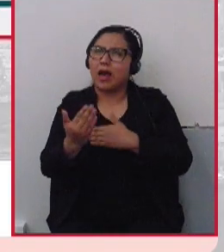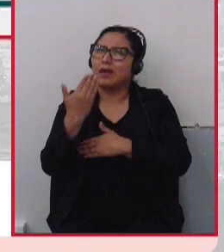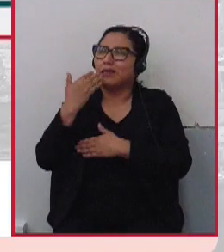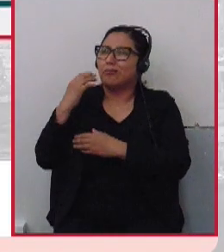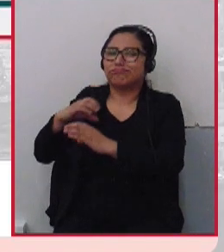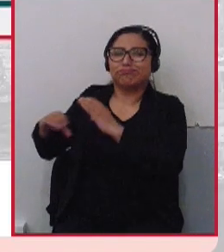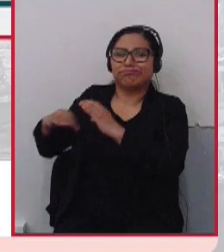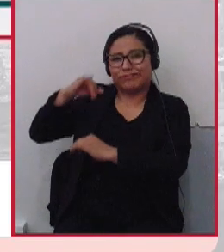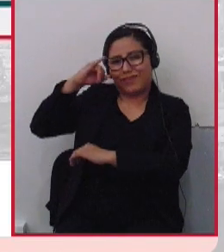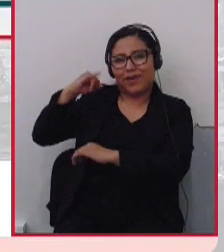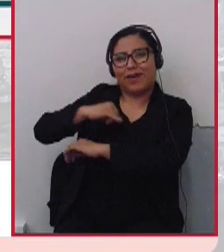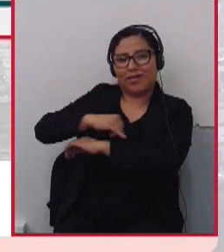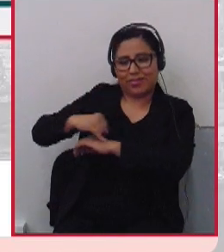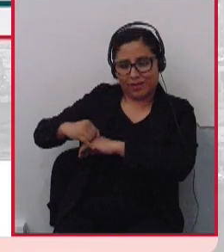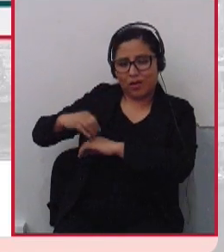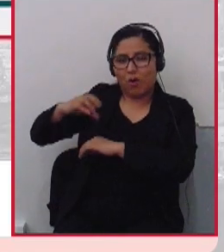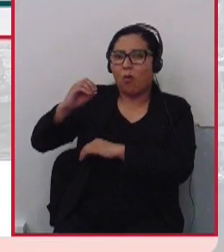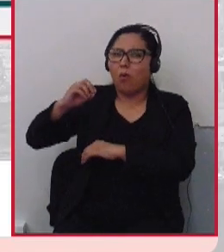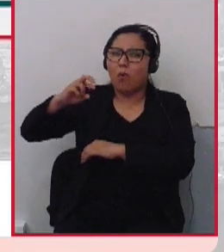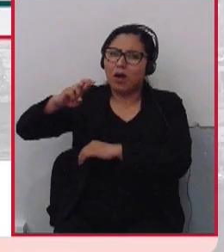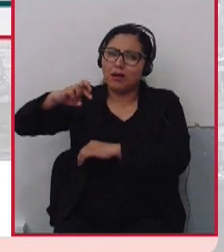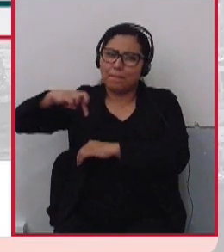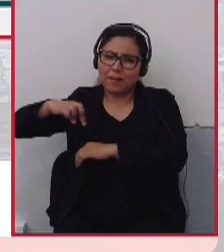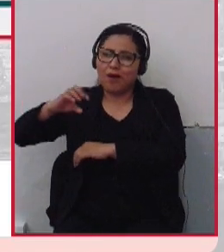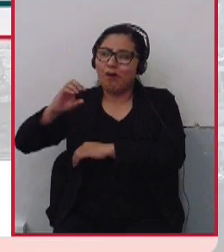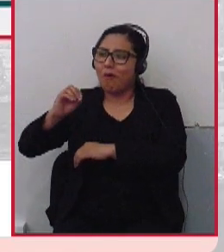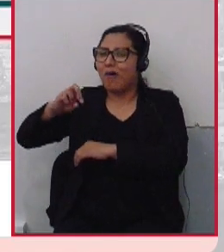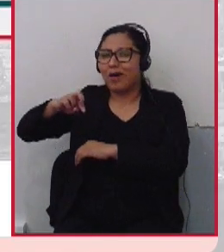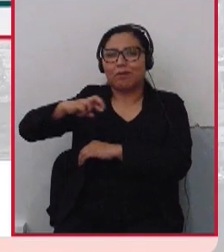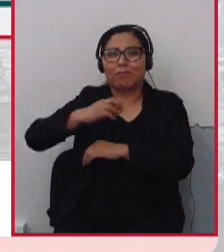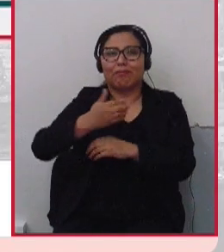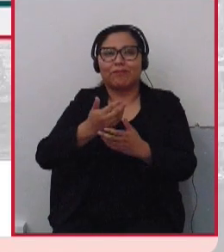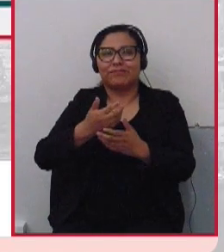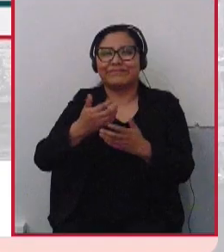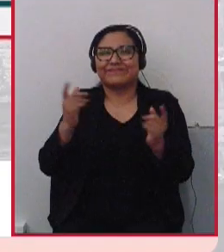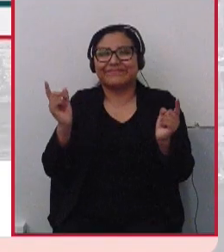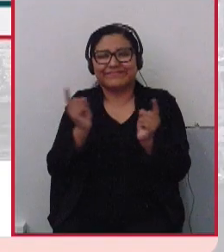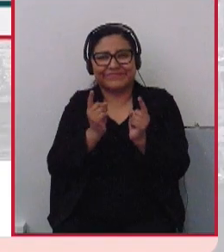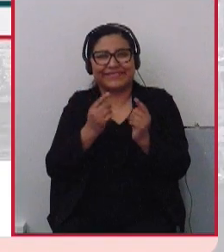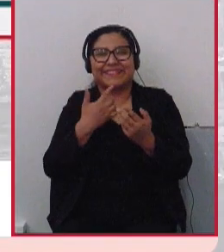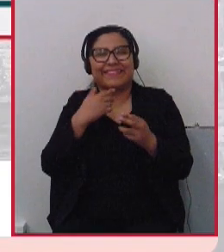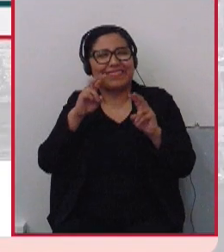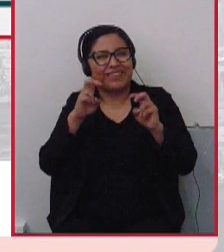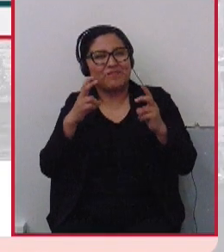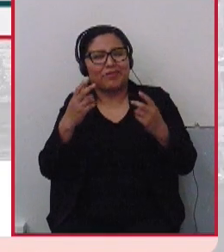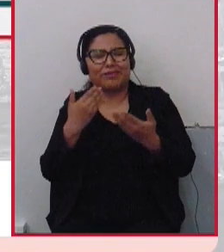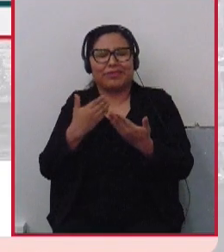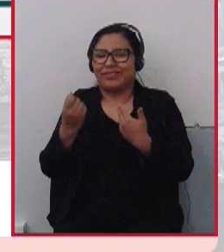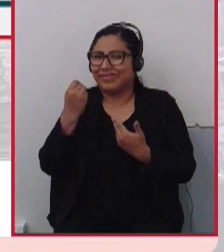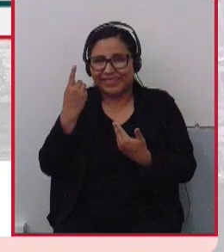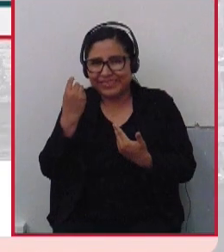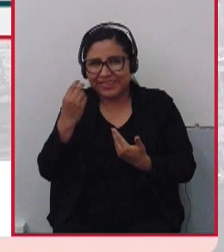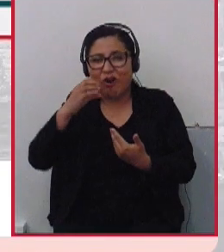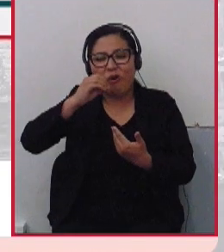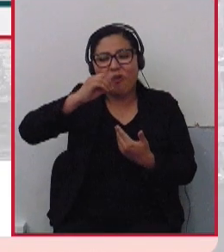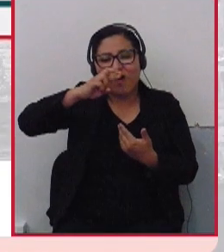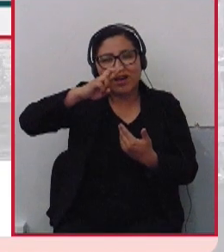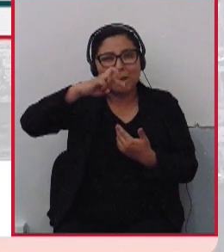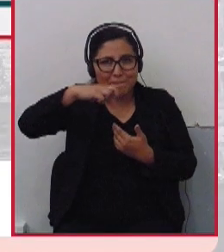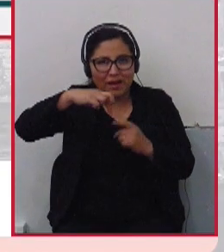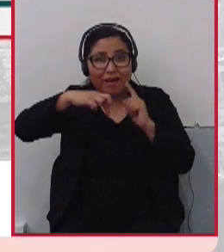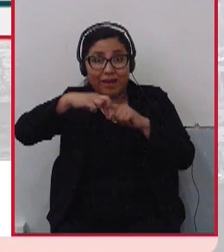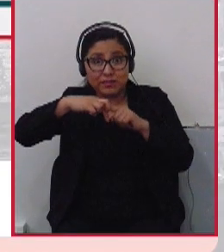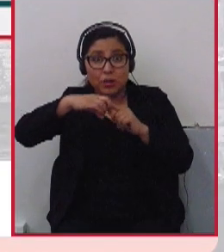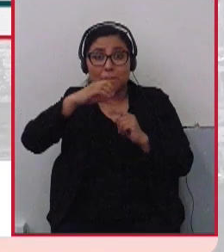ingeniero ORP hablamos bastante en la planta de molibdeno y hubo un tema, ¿no?, de entendimiento, pero esa